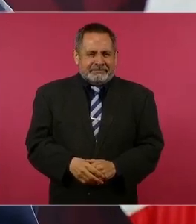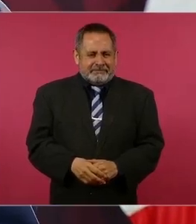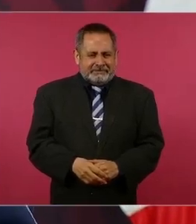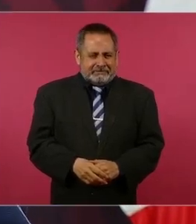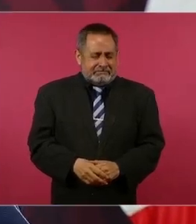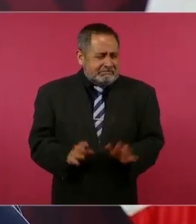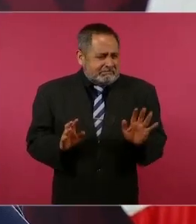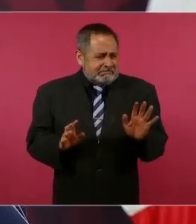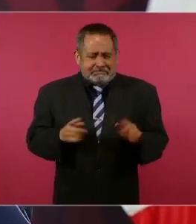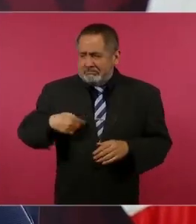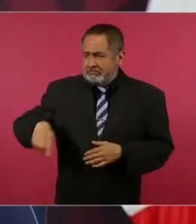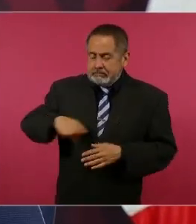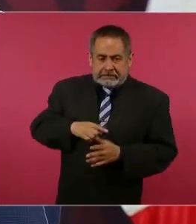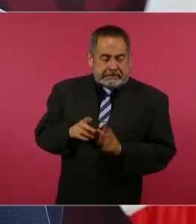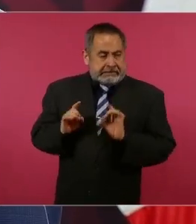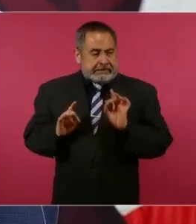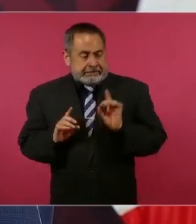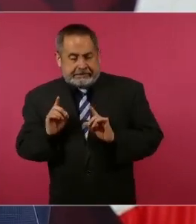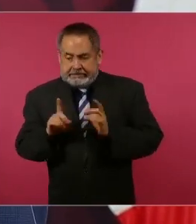el que nada debe, nada teme,